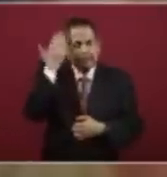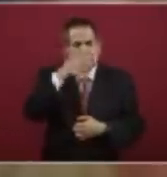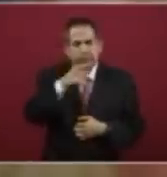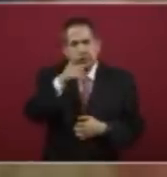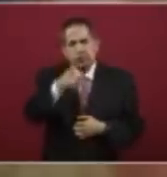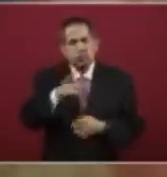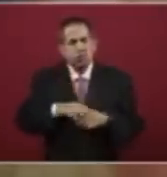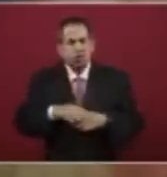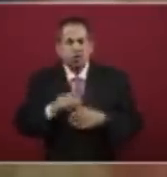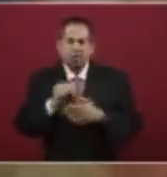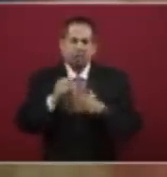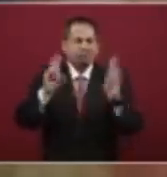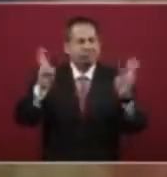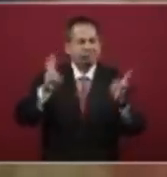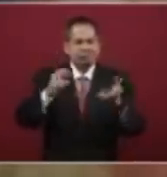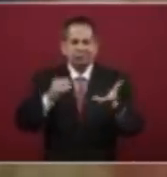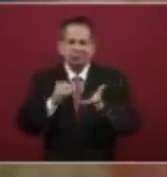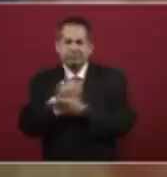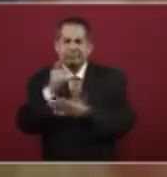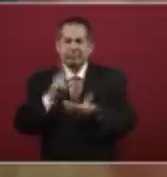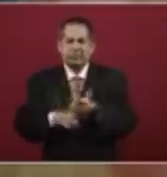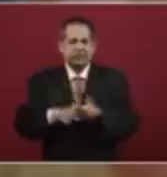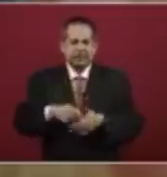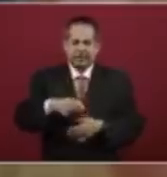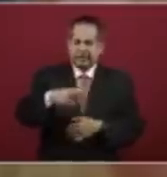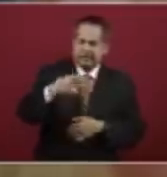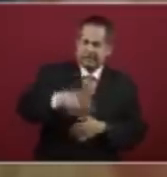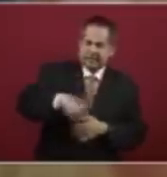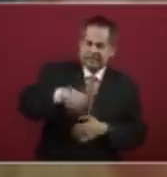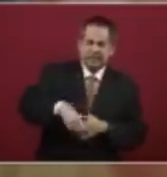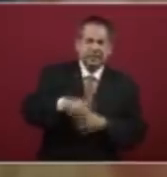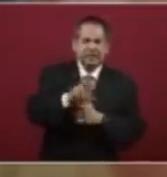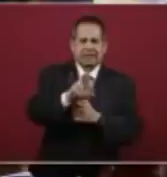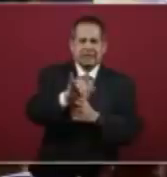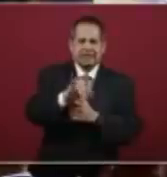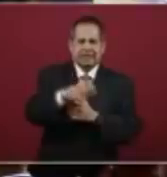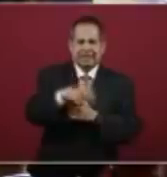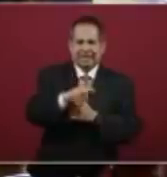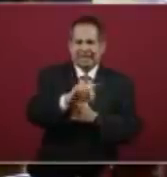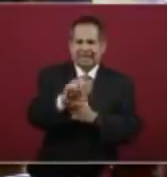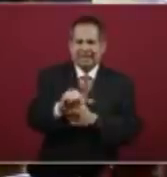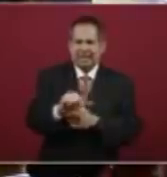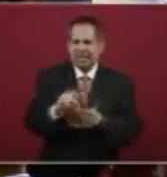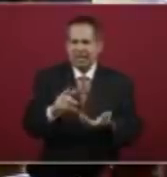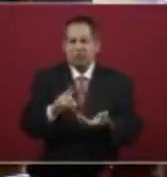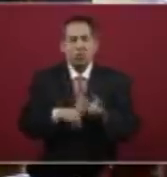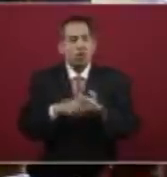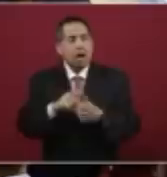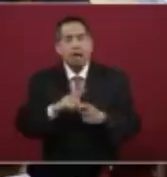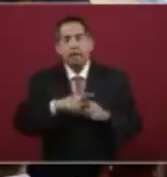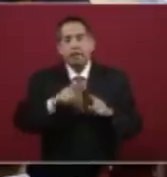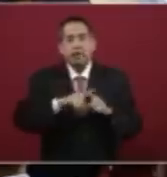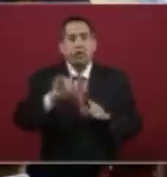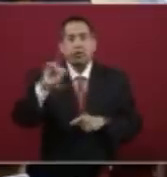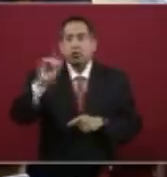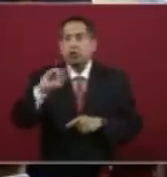su definición y qué piensa acerca de la riqueza. Es importante porque le hemos hecho esta pregunta a funcionarios, académicos,